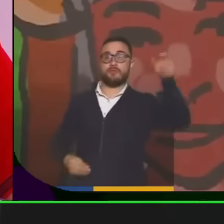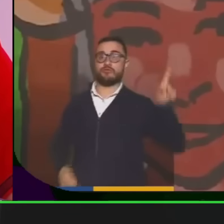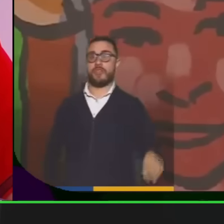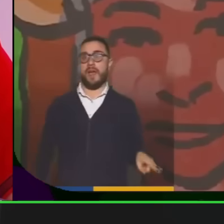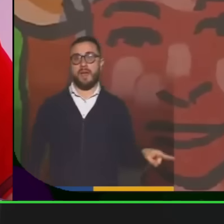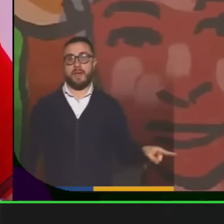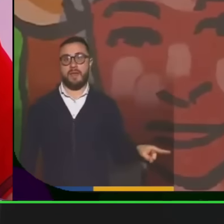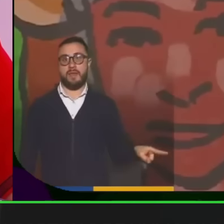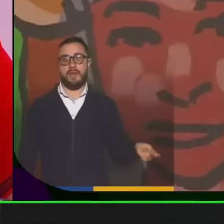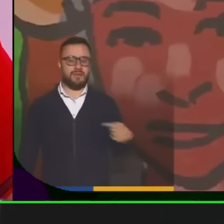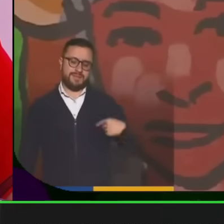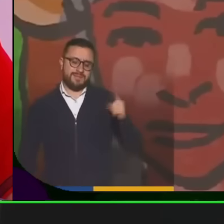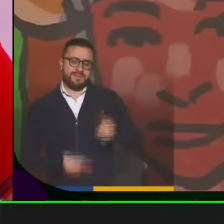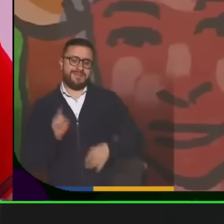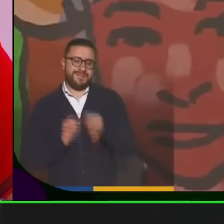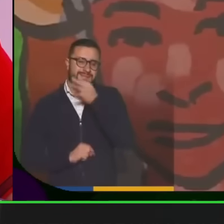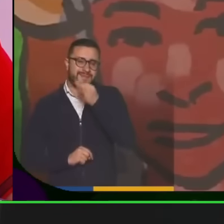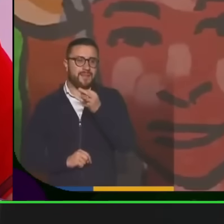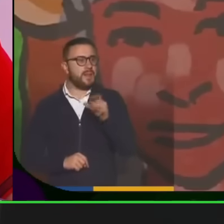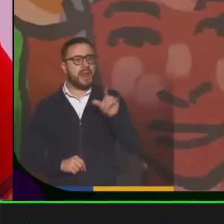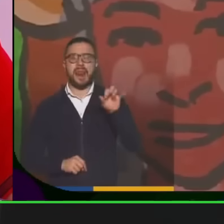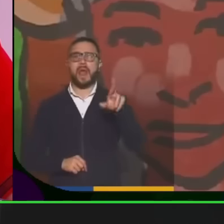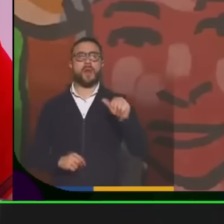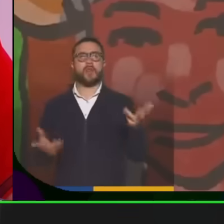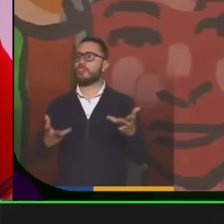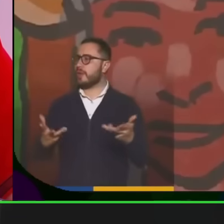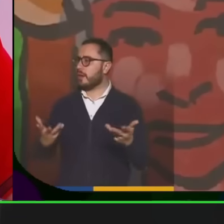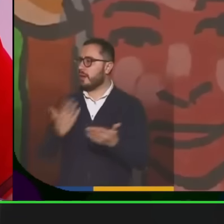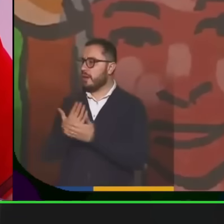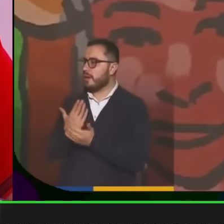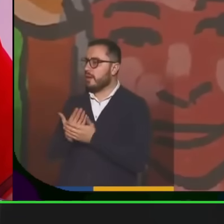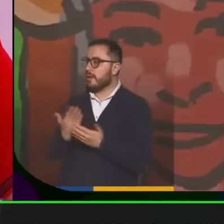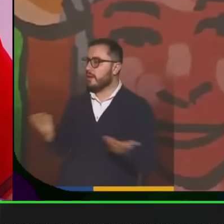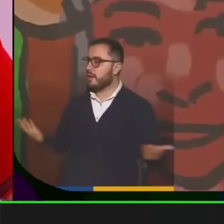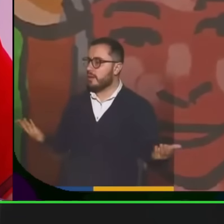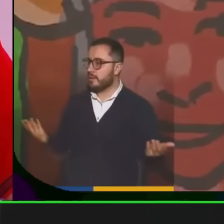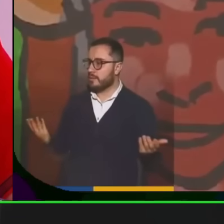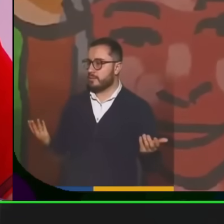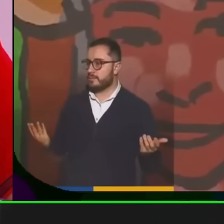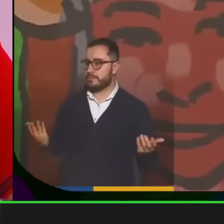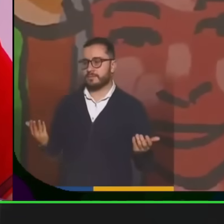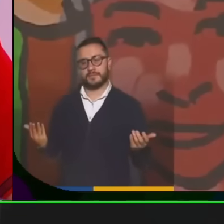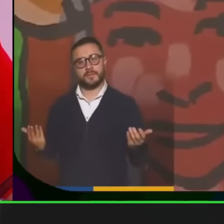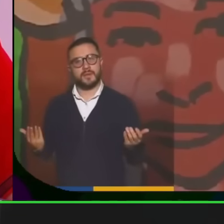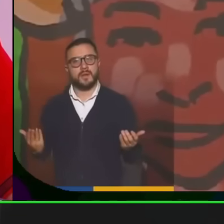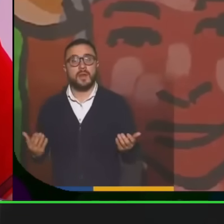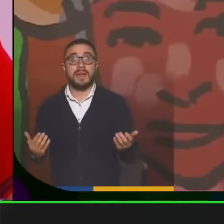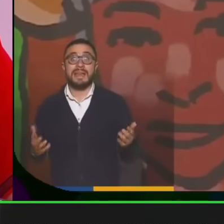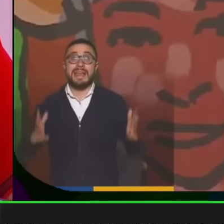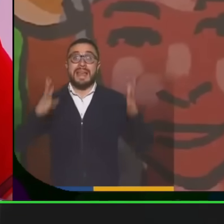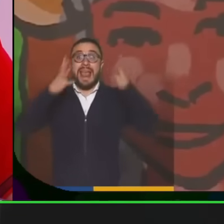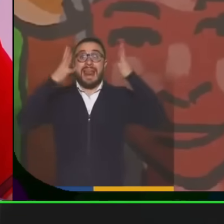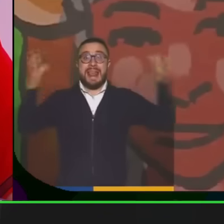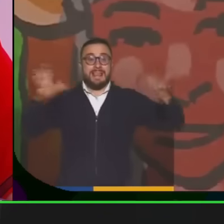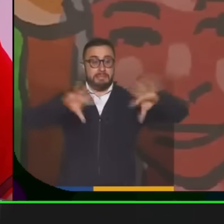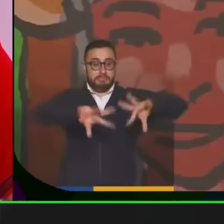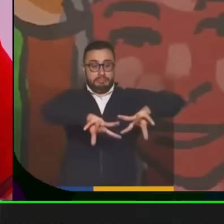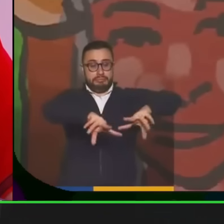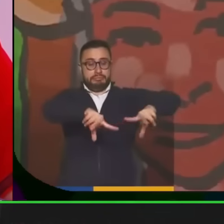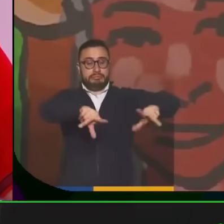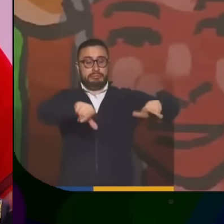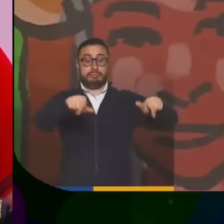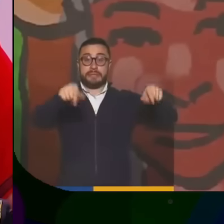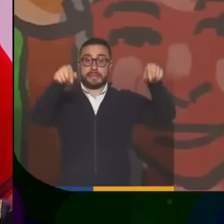adelanto. ¿Dónde estará Laura que me diga? El inmenso robo que existió en